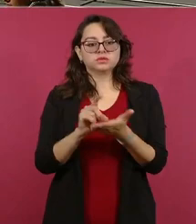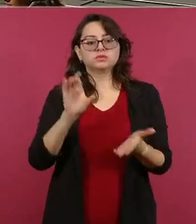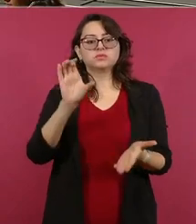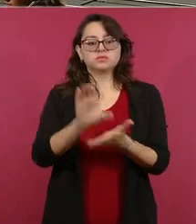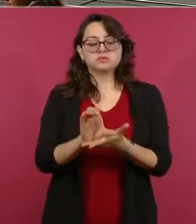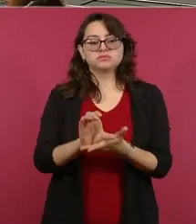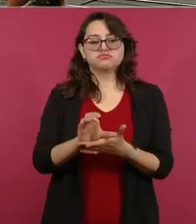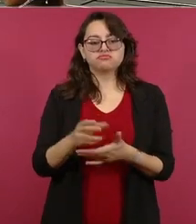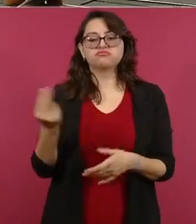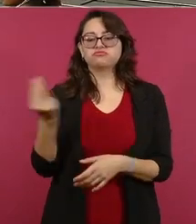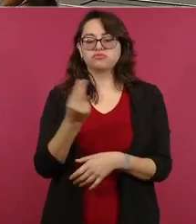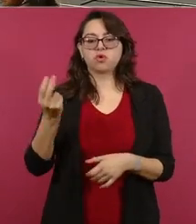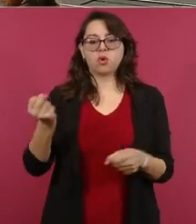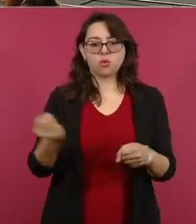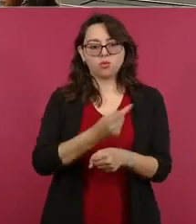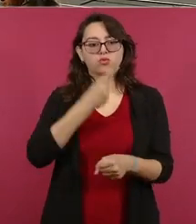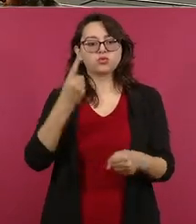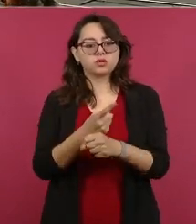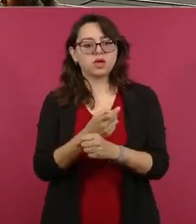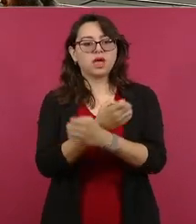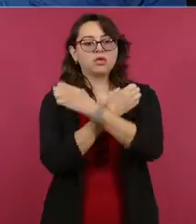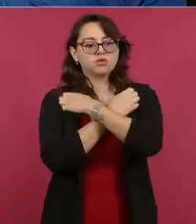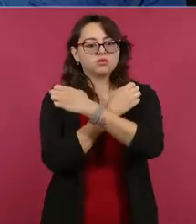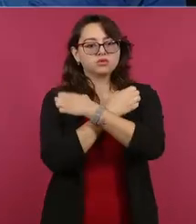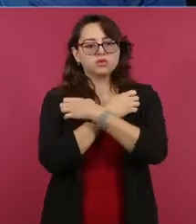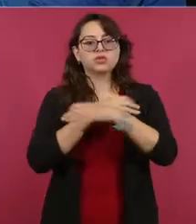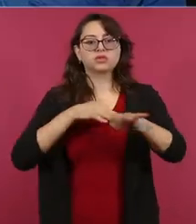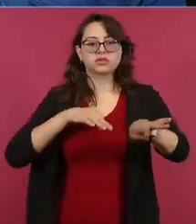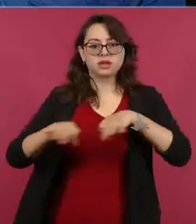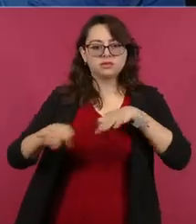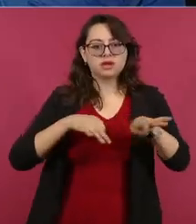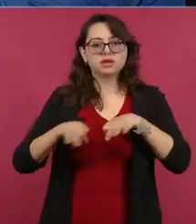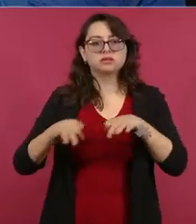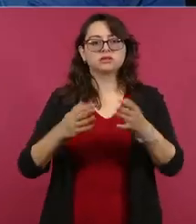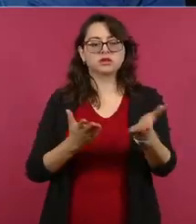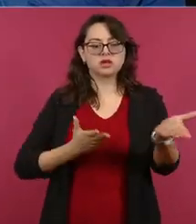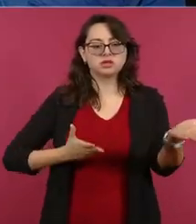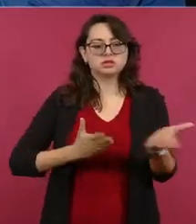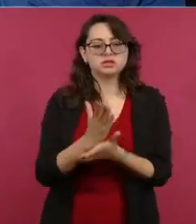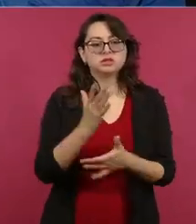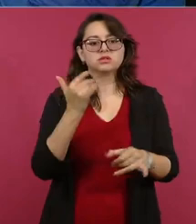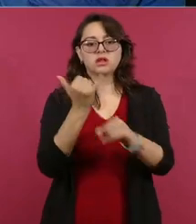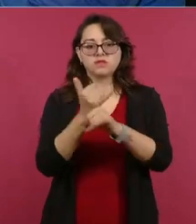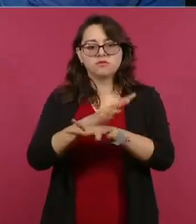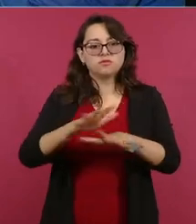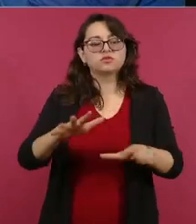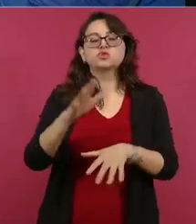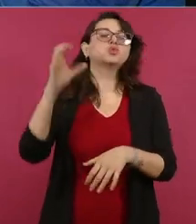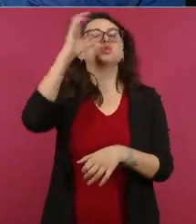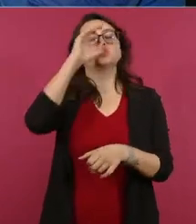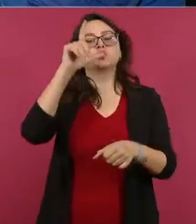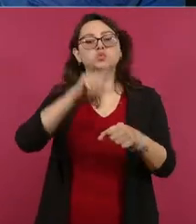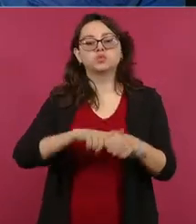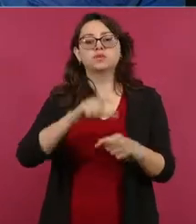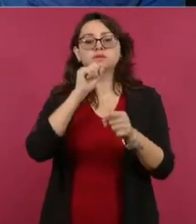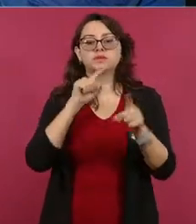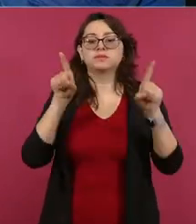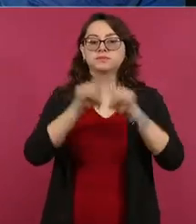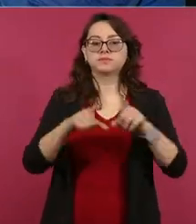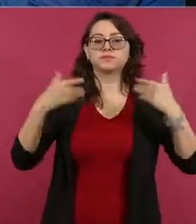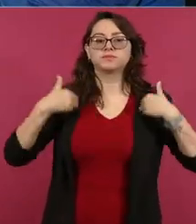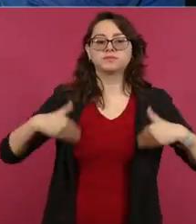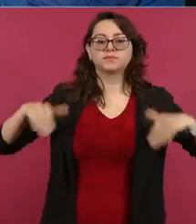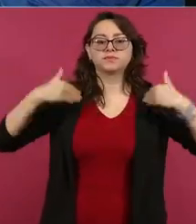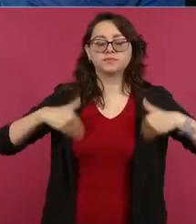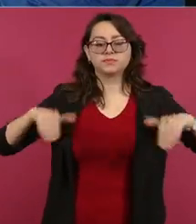oportunidades de educación, trabajo, acceso a la información, a la cultura y, por supuesto, a la recreación.